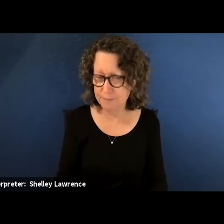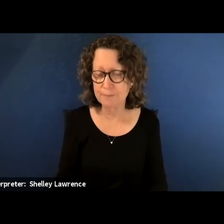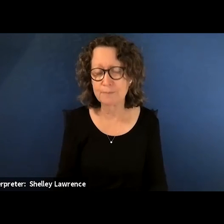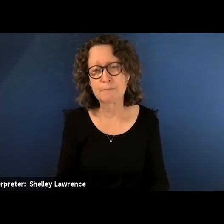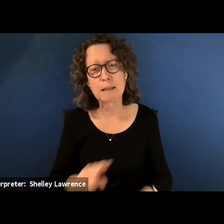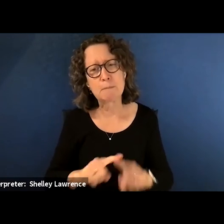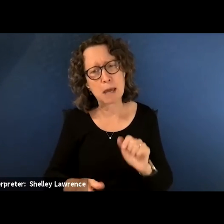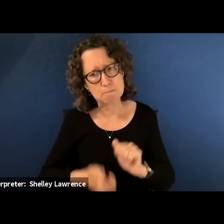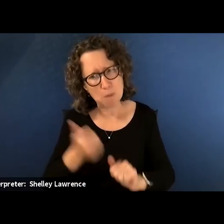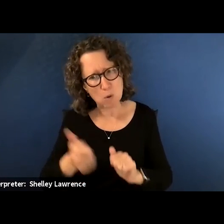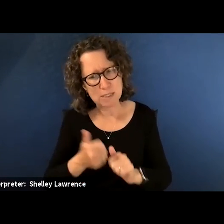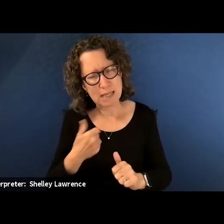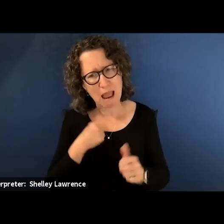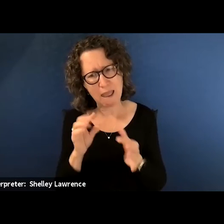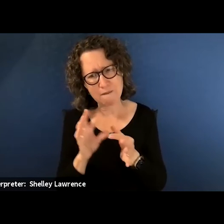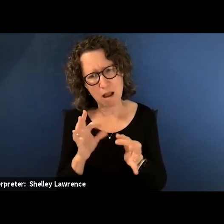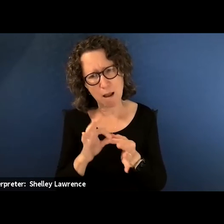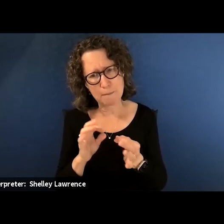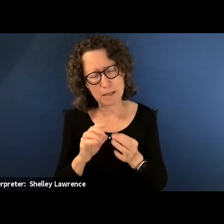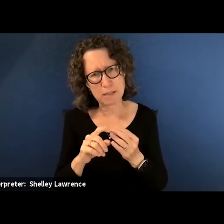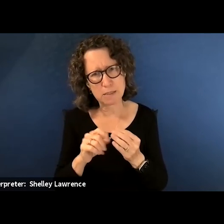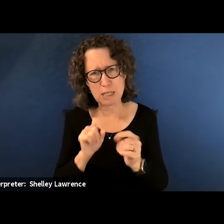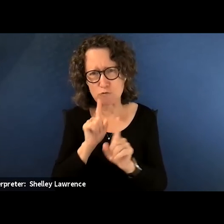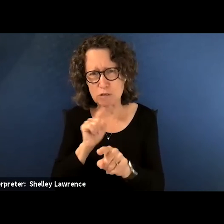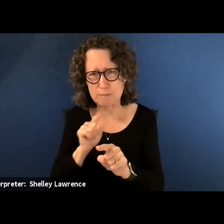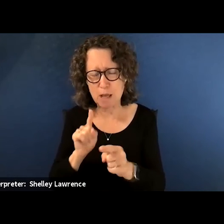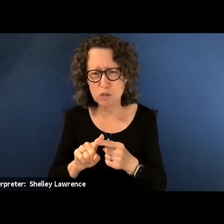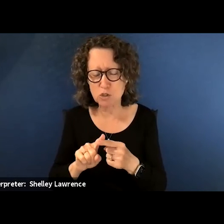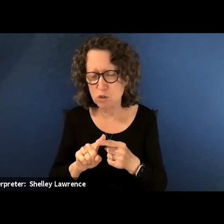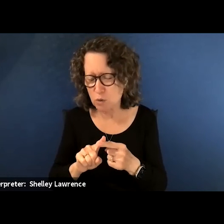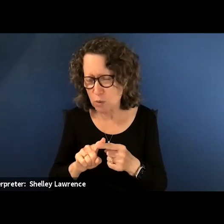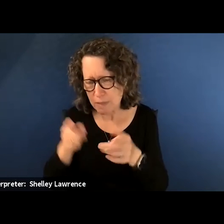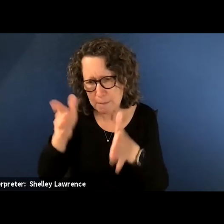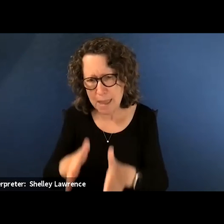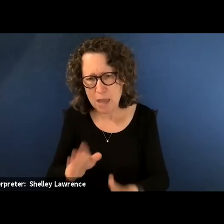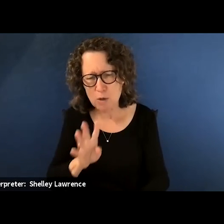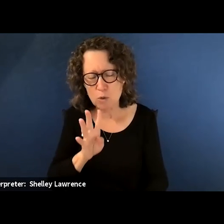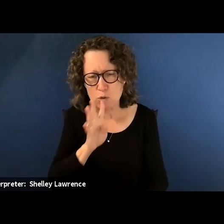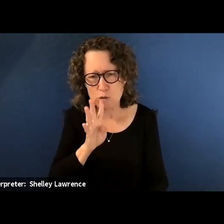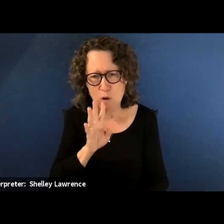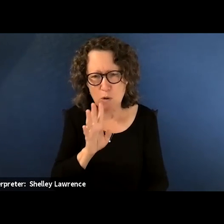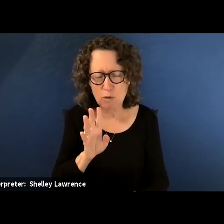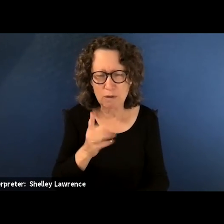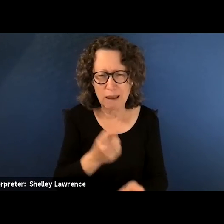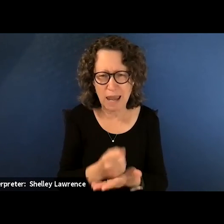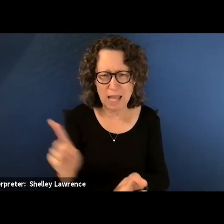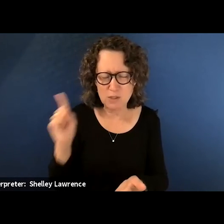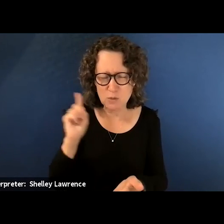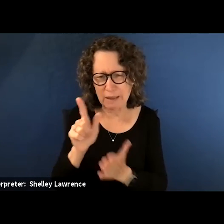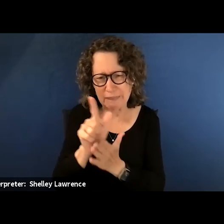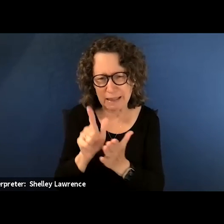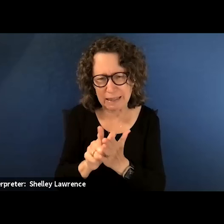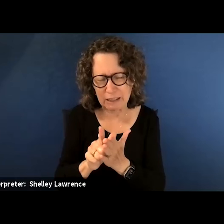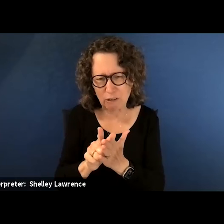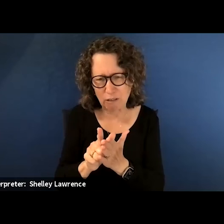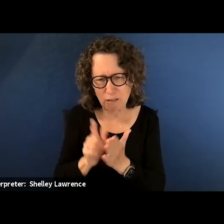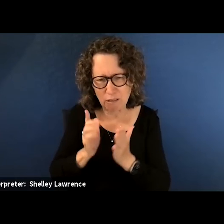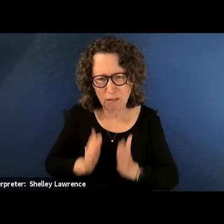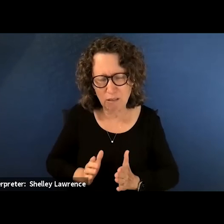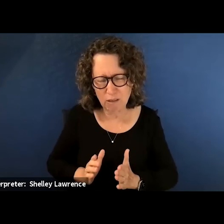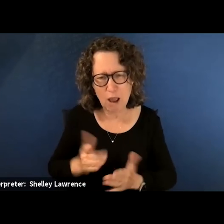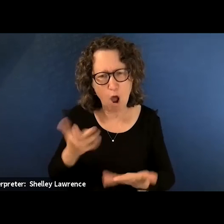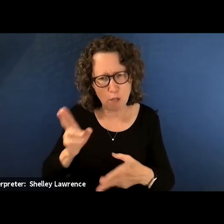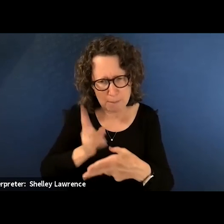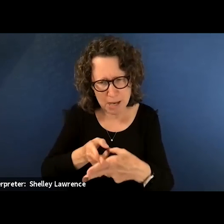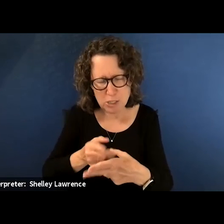preguntas. Pero principalmente tengo comentarios en respuesta a la familia que habló la semana pasada en Google Council.